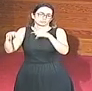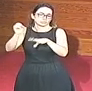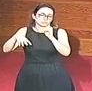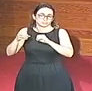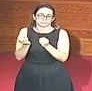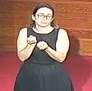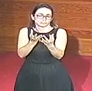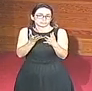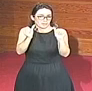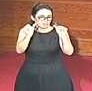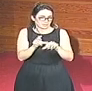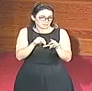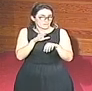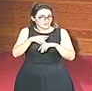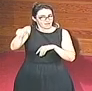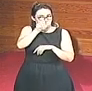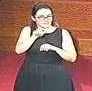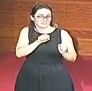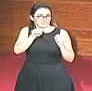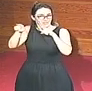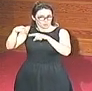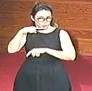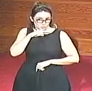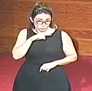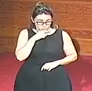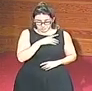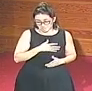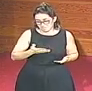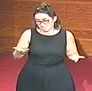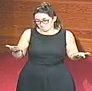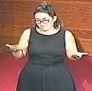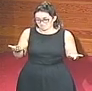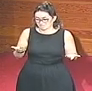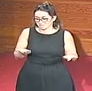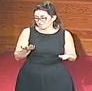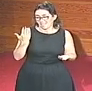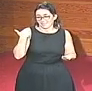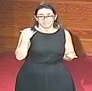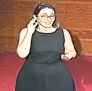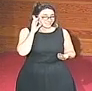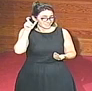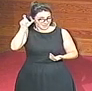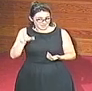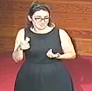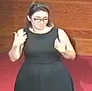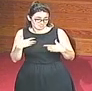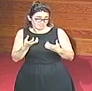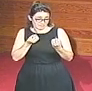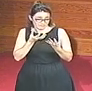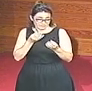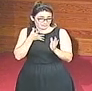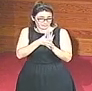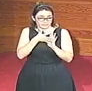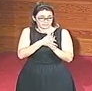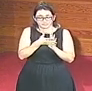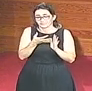vivir a Rusia. Bueno, Carmen Claudina ayer explico mejor que nadie lo que está pasando en Rusia, así que no me voy a permitir yo, no